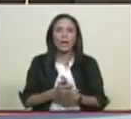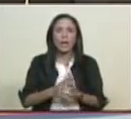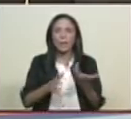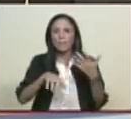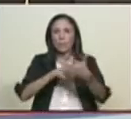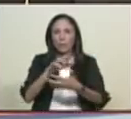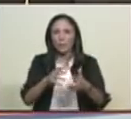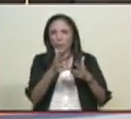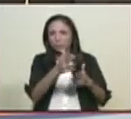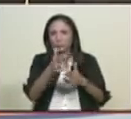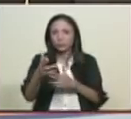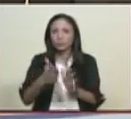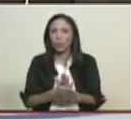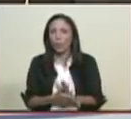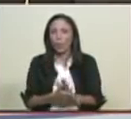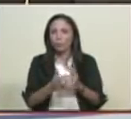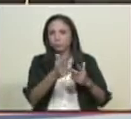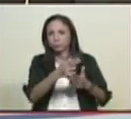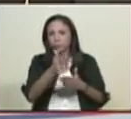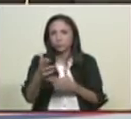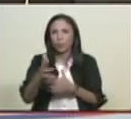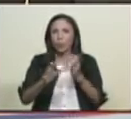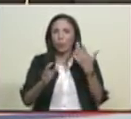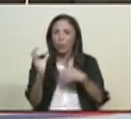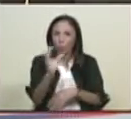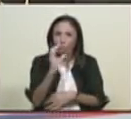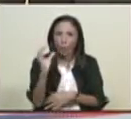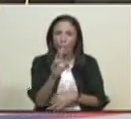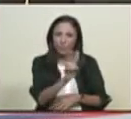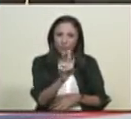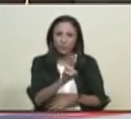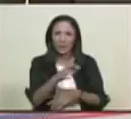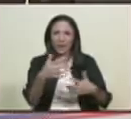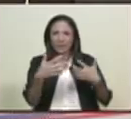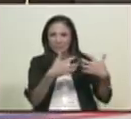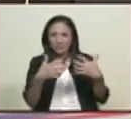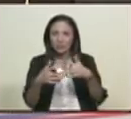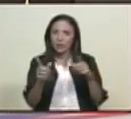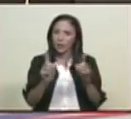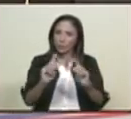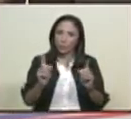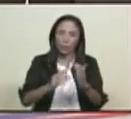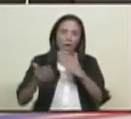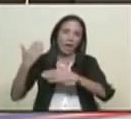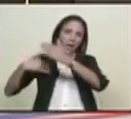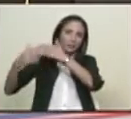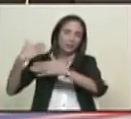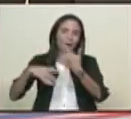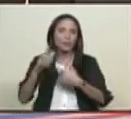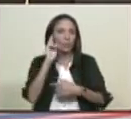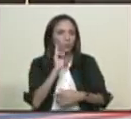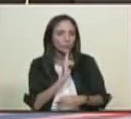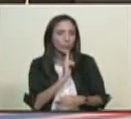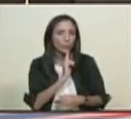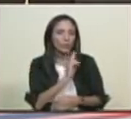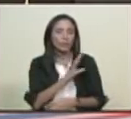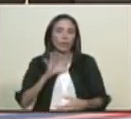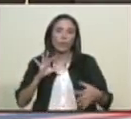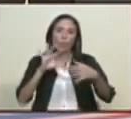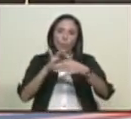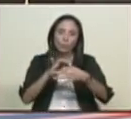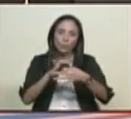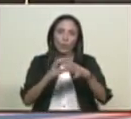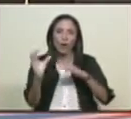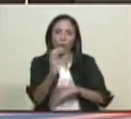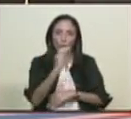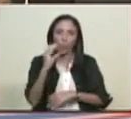Colombia la fundó nuestro padre libertador hace 199 años en el Orinoco, y Colombia es nuestra patria